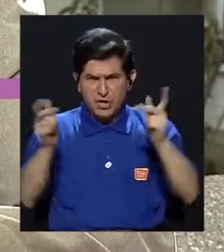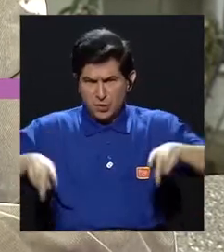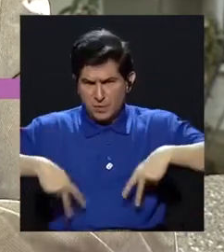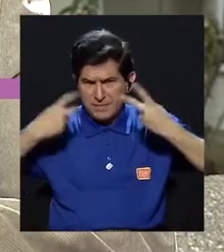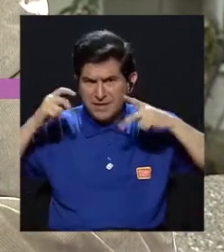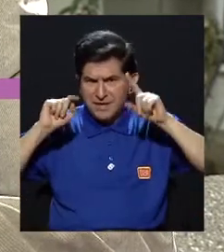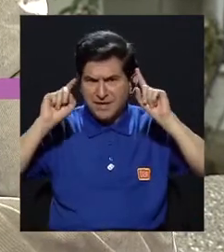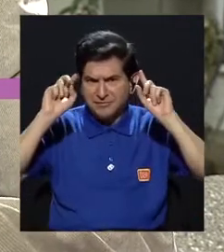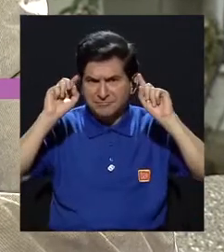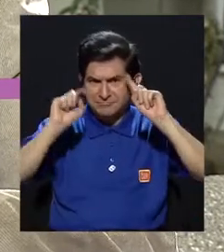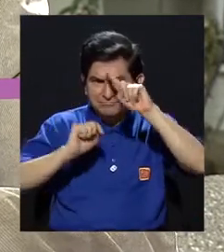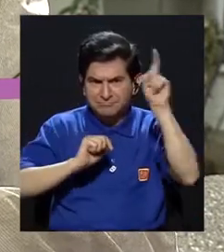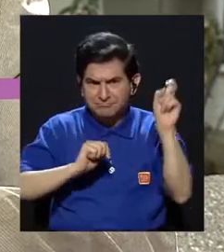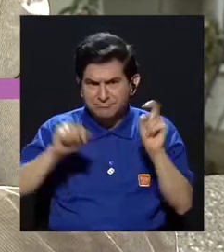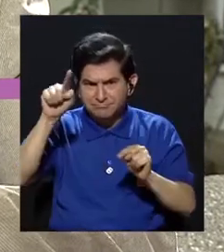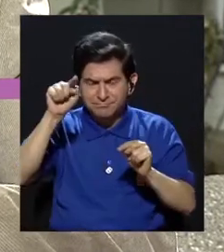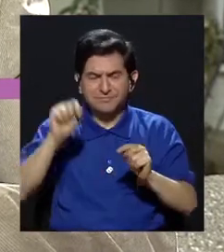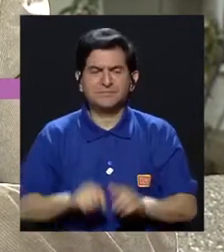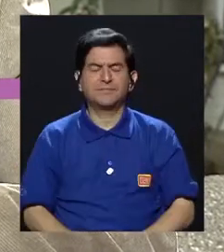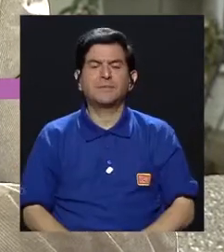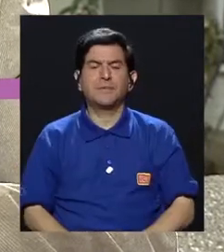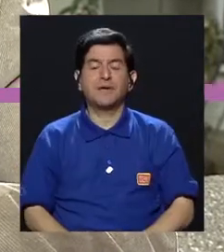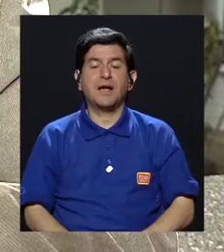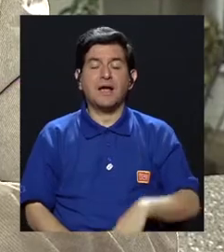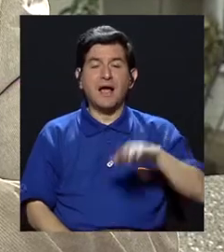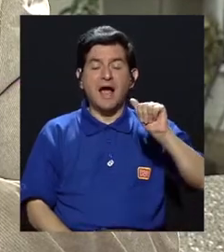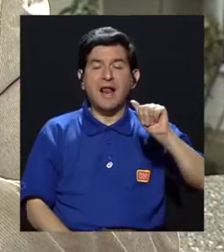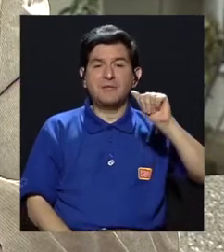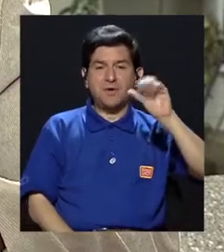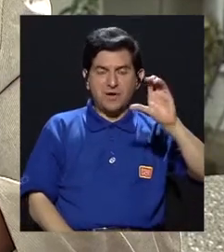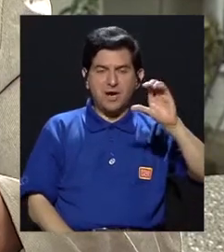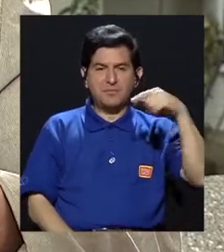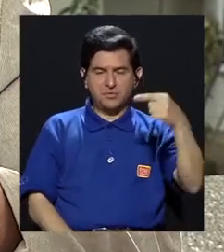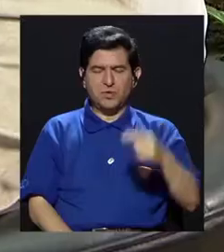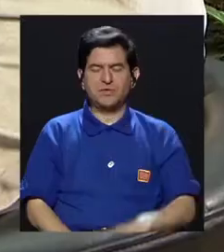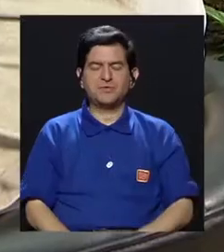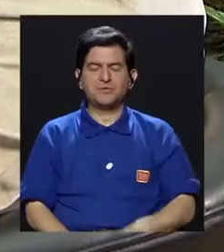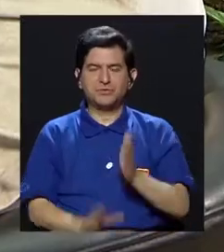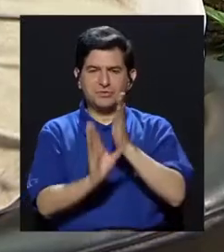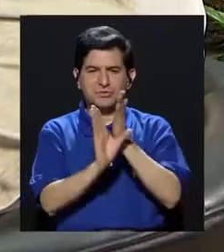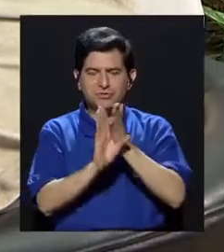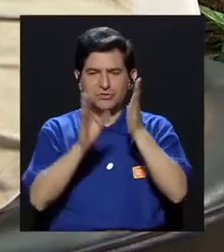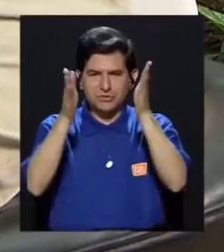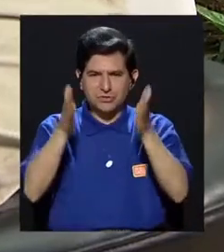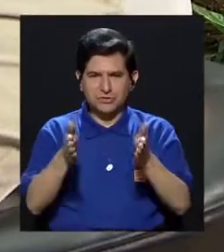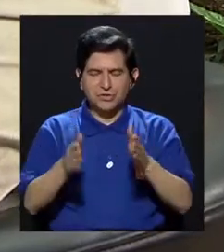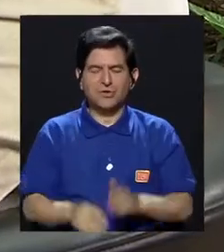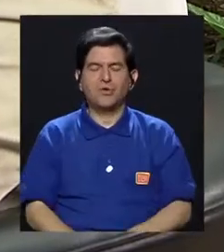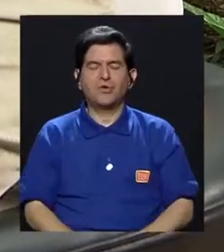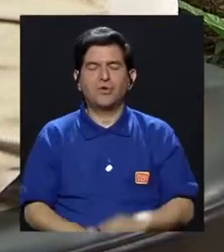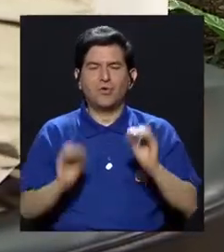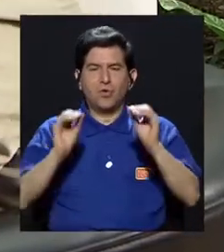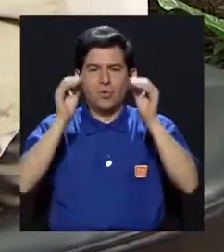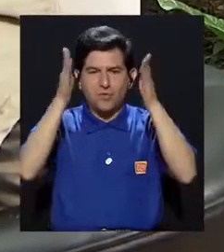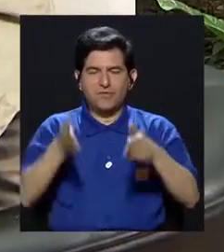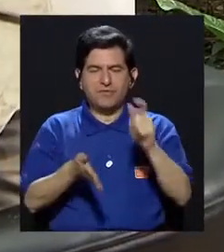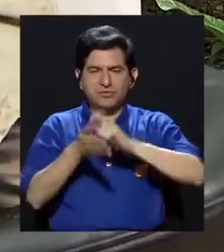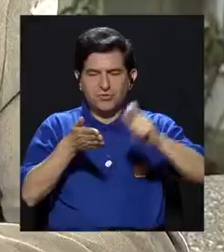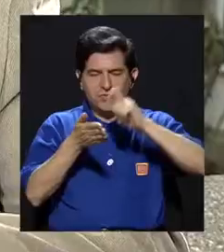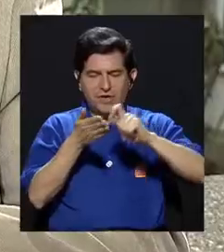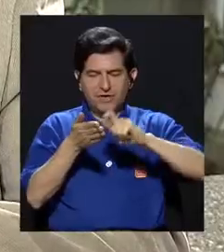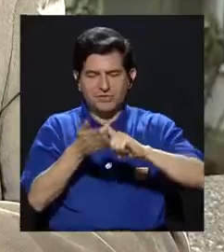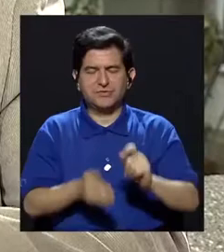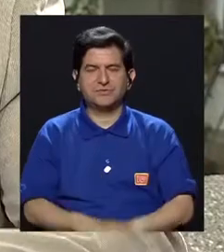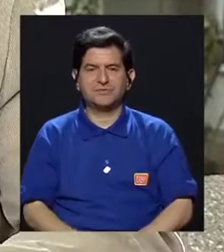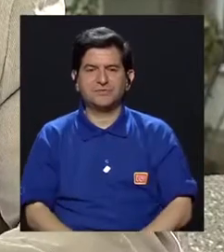para lo cual contamos con el invitado Álvaro Campos Guamos, quien es psicólogo clínico, sexólogo, profesor de la Escuela de